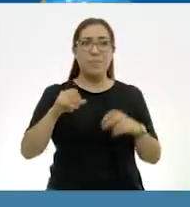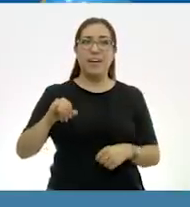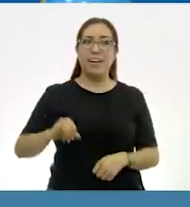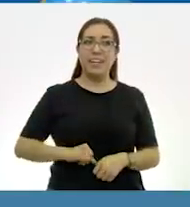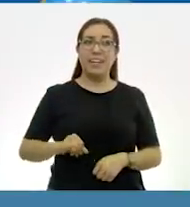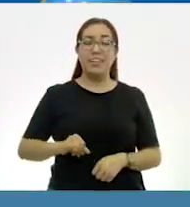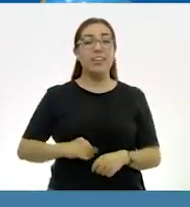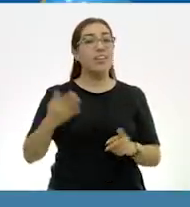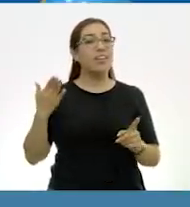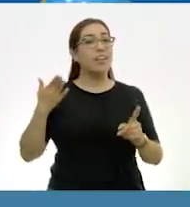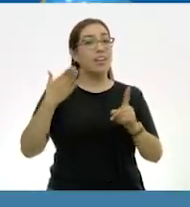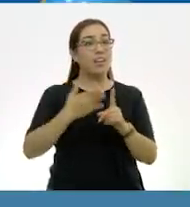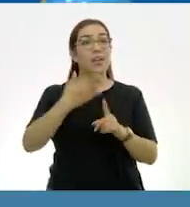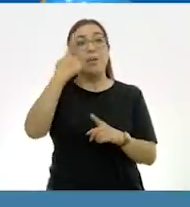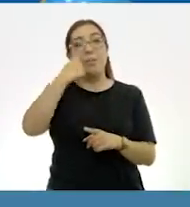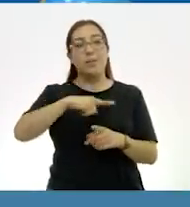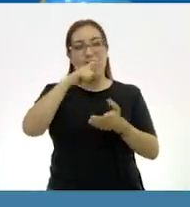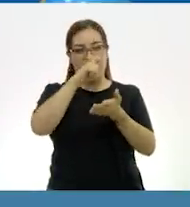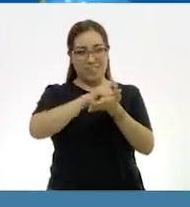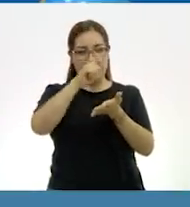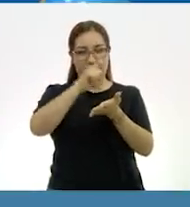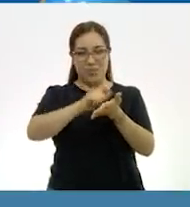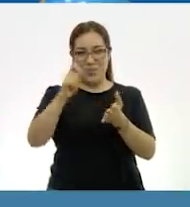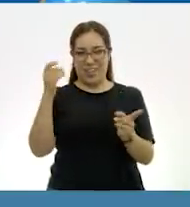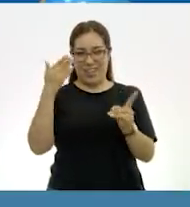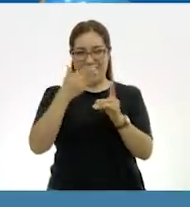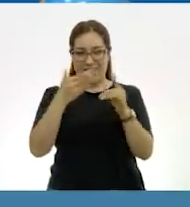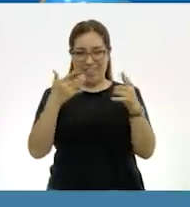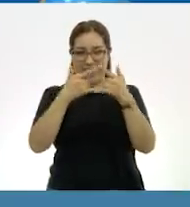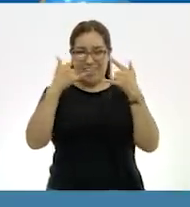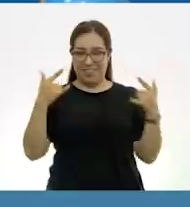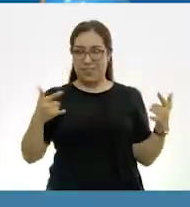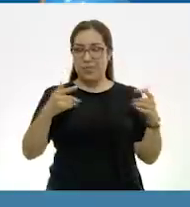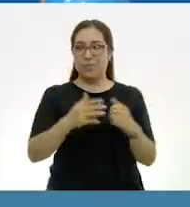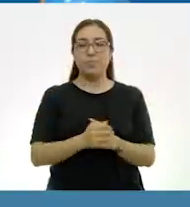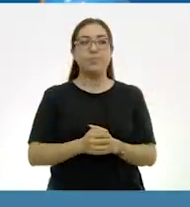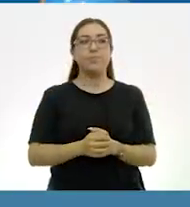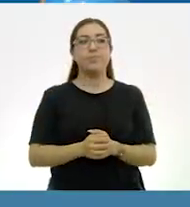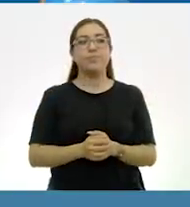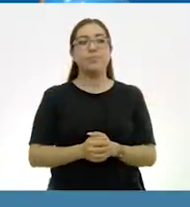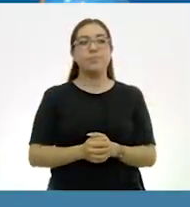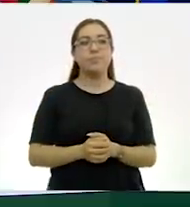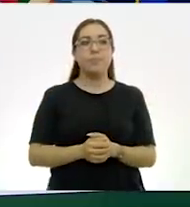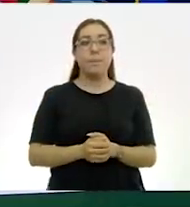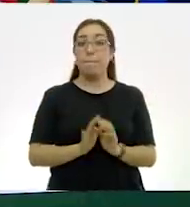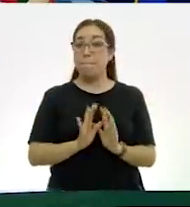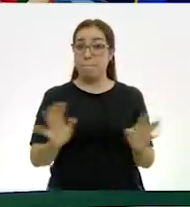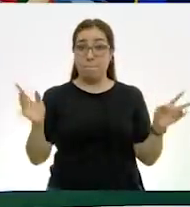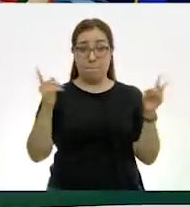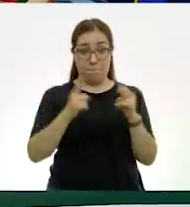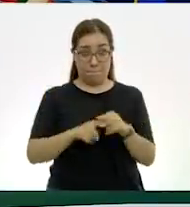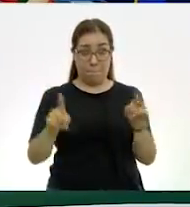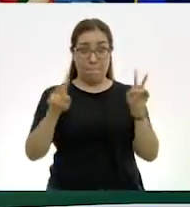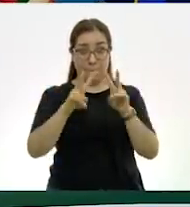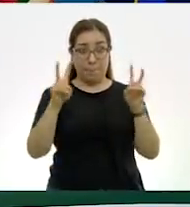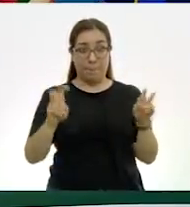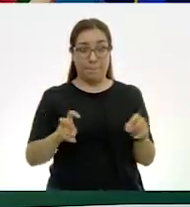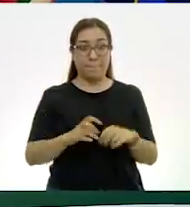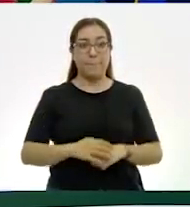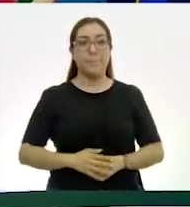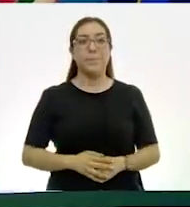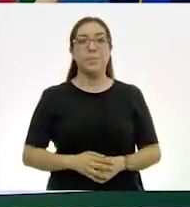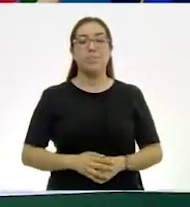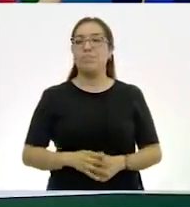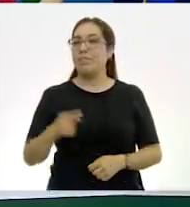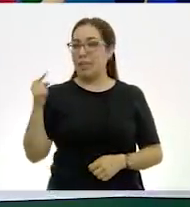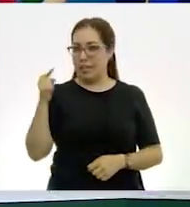sobre los procesos de escritura. ¿Ok? Entonces vamos a dar inicio a nuestro tema. ¿Qué te parece? Me parece perfecto. Este Pues, es